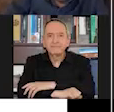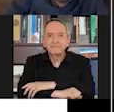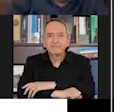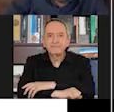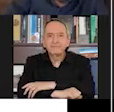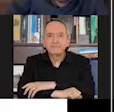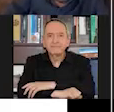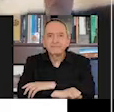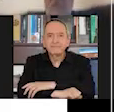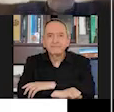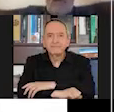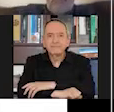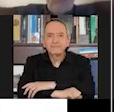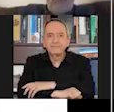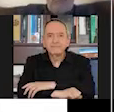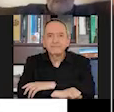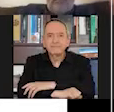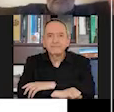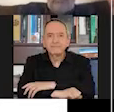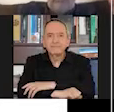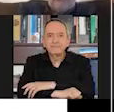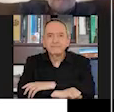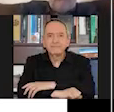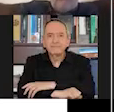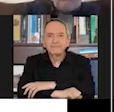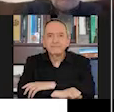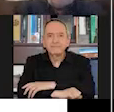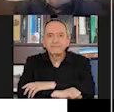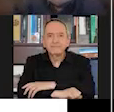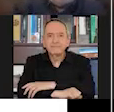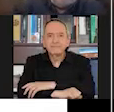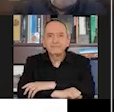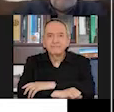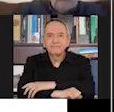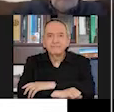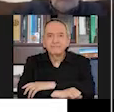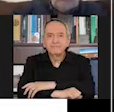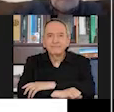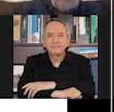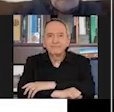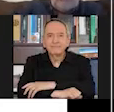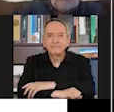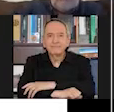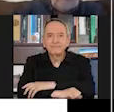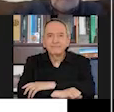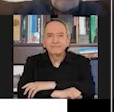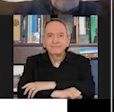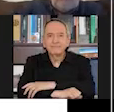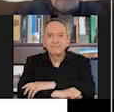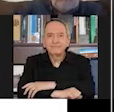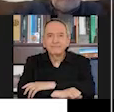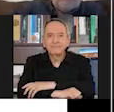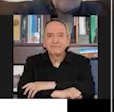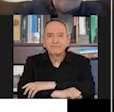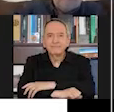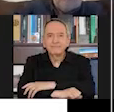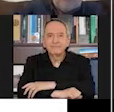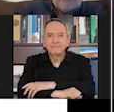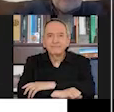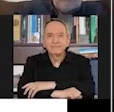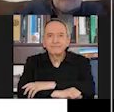gran peligro del peligro constante y que vamos a seguir teniendo casos graves y muertes